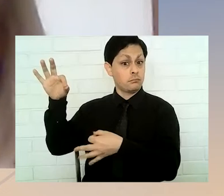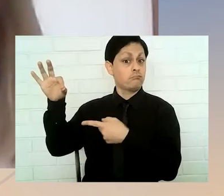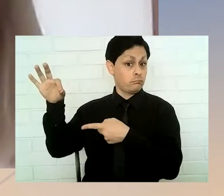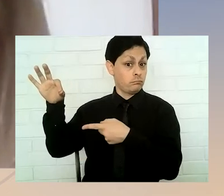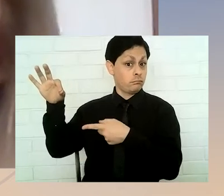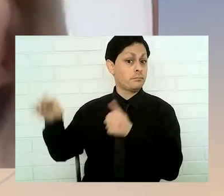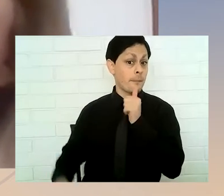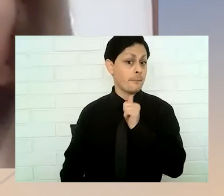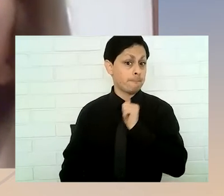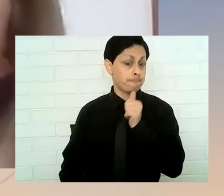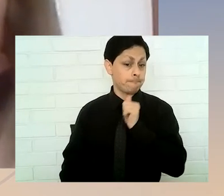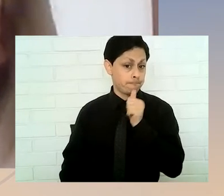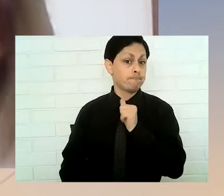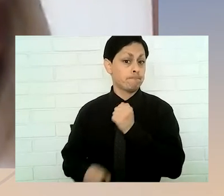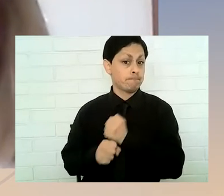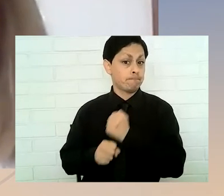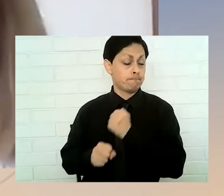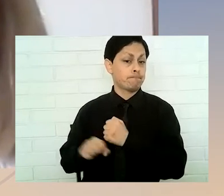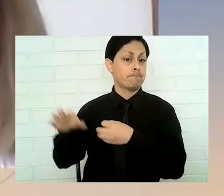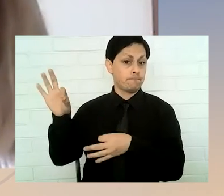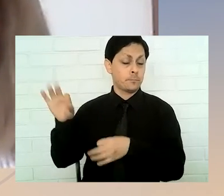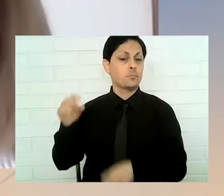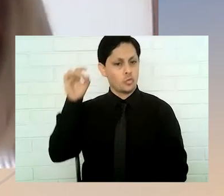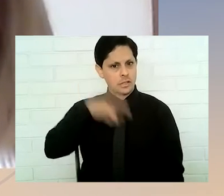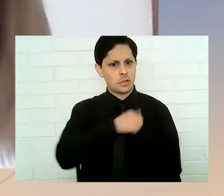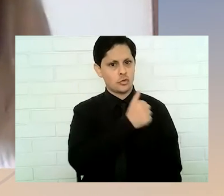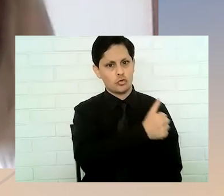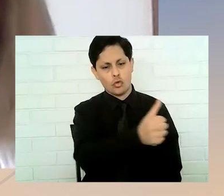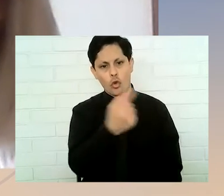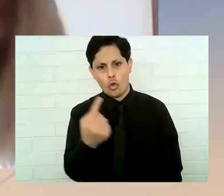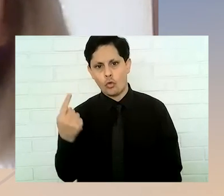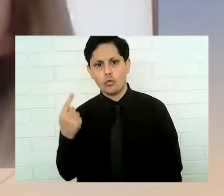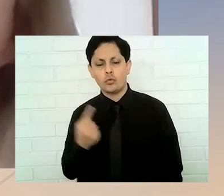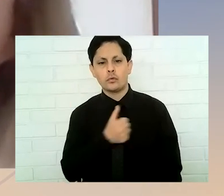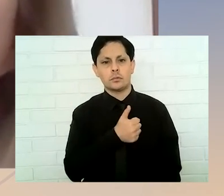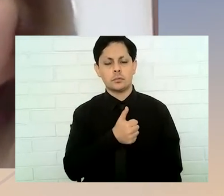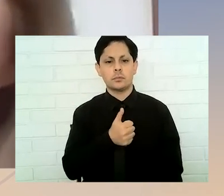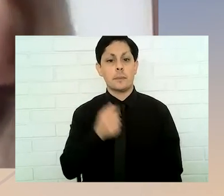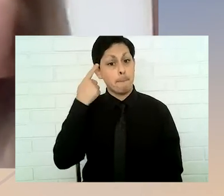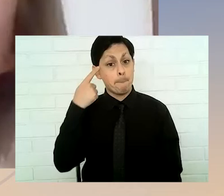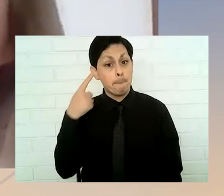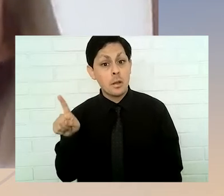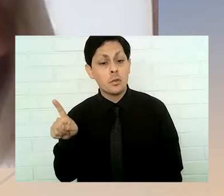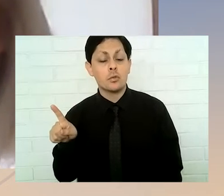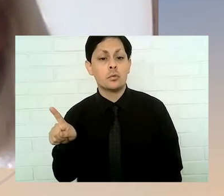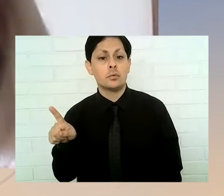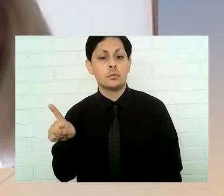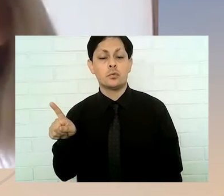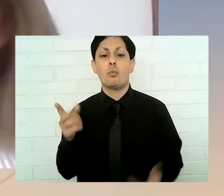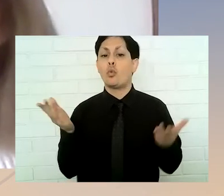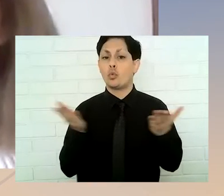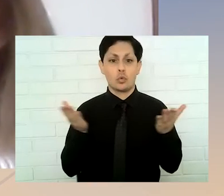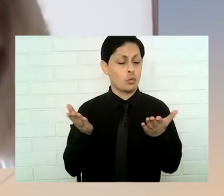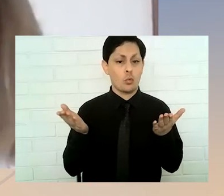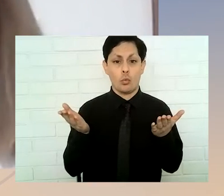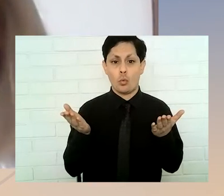pendiente. Yo sé que todos y todas tratamos de que eso no fuese así, pero que primó, como en todas las cosas en nuestro